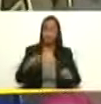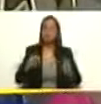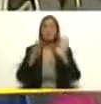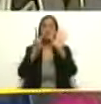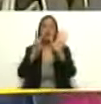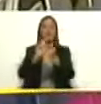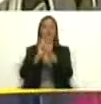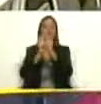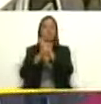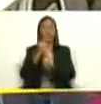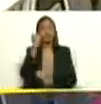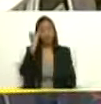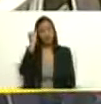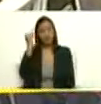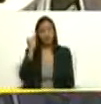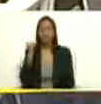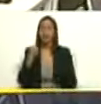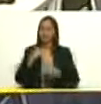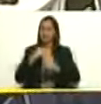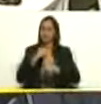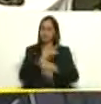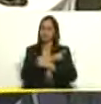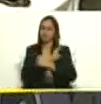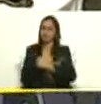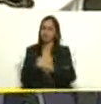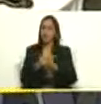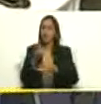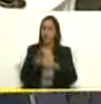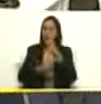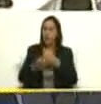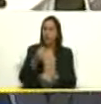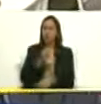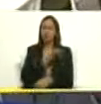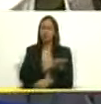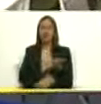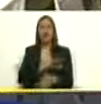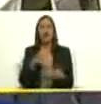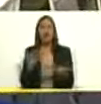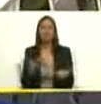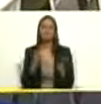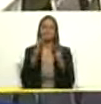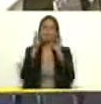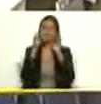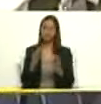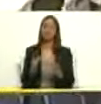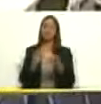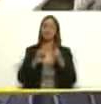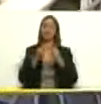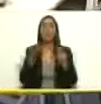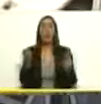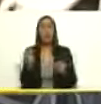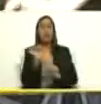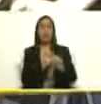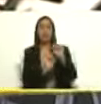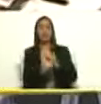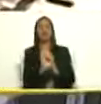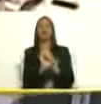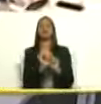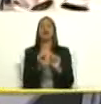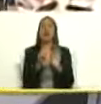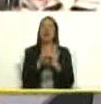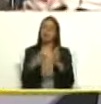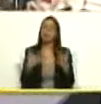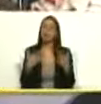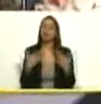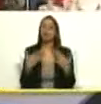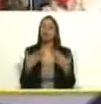propósito de fortalecer el nuevo modelo económico así como también garantizar la paz y la defensa de la soberanía ante las pretensiones de